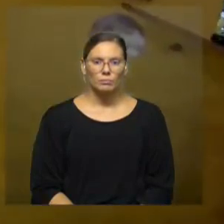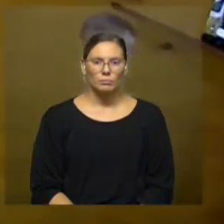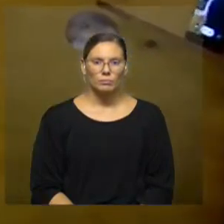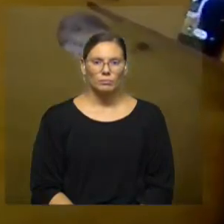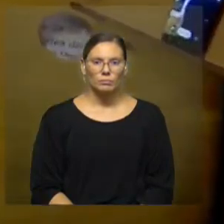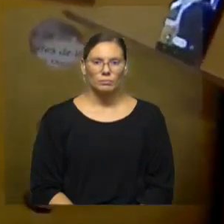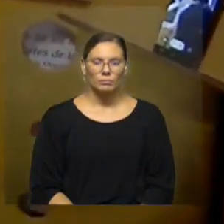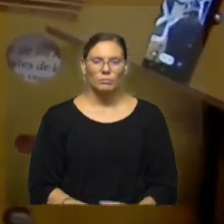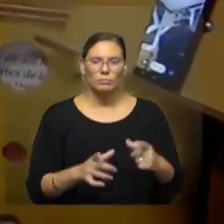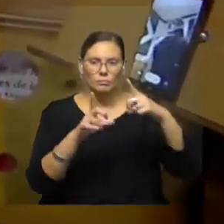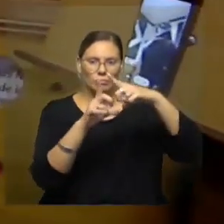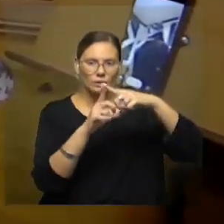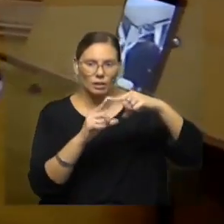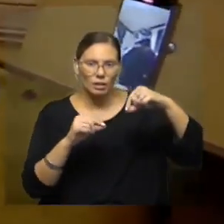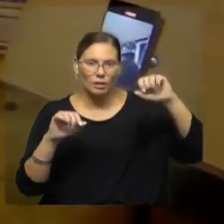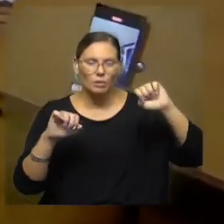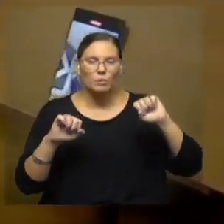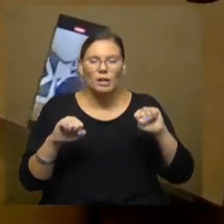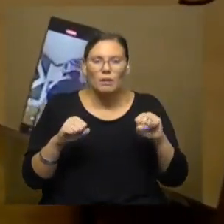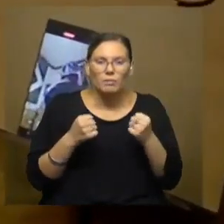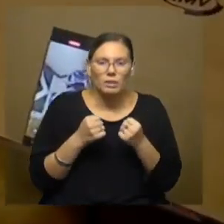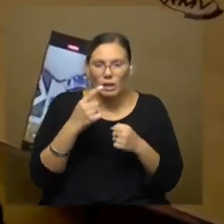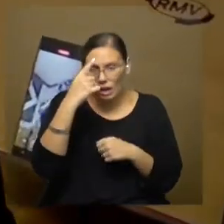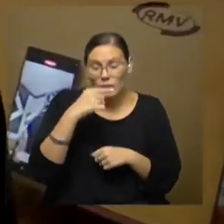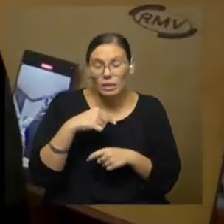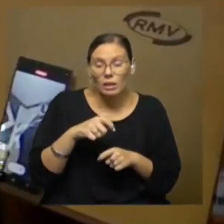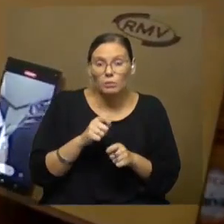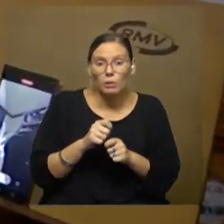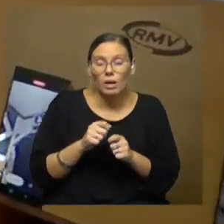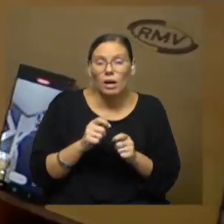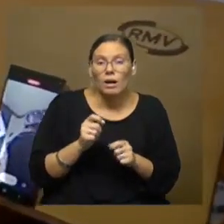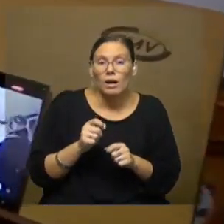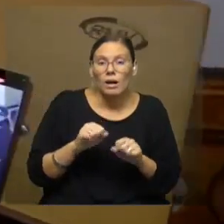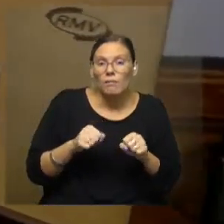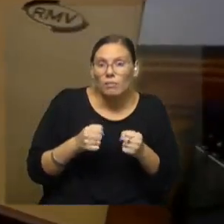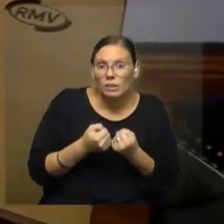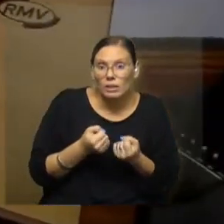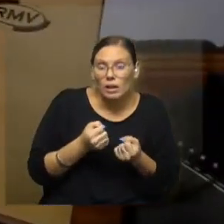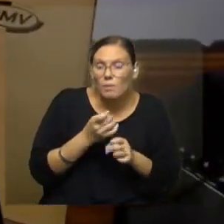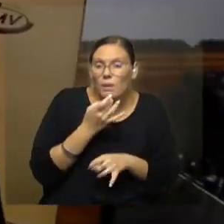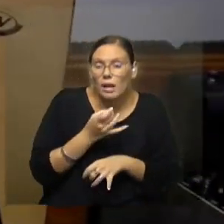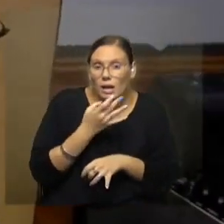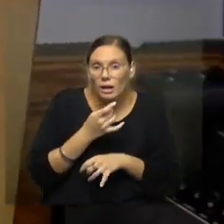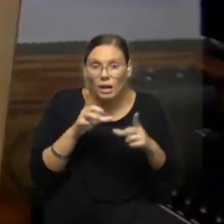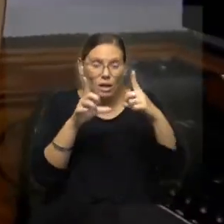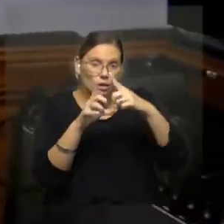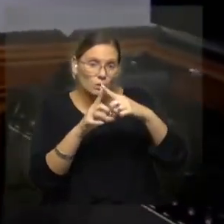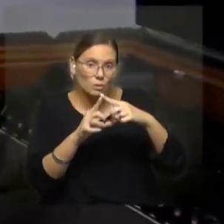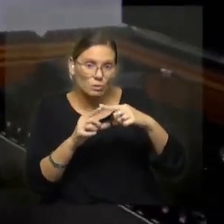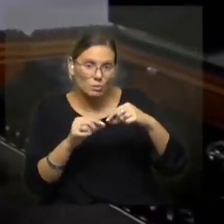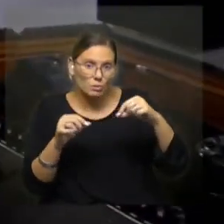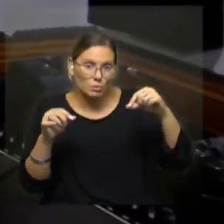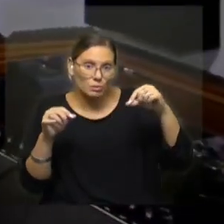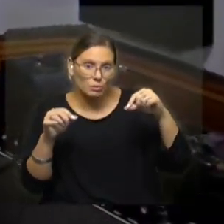La luna fría, la estatua blanca. La luna blanca y la estatua fría. La luna y la